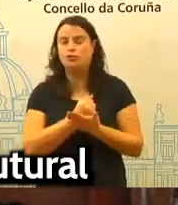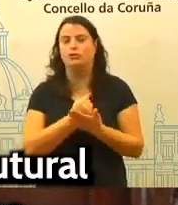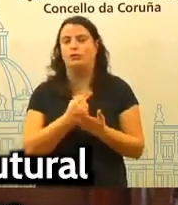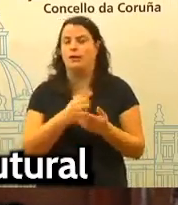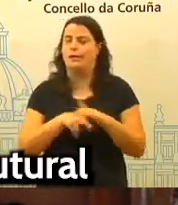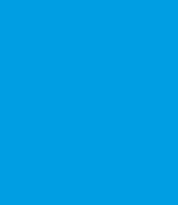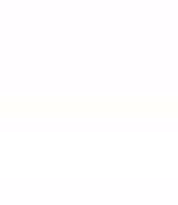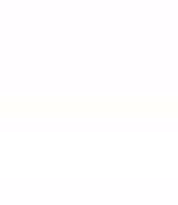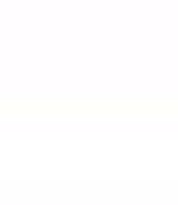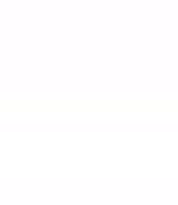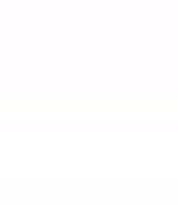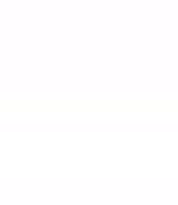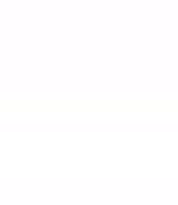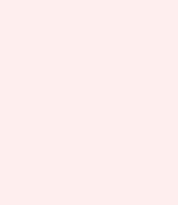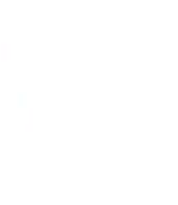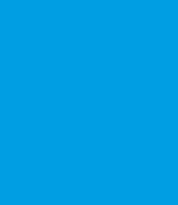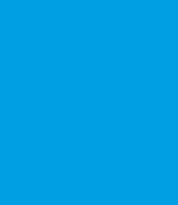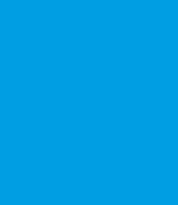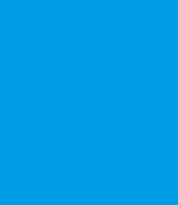como hay recursos públicos